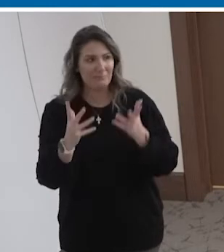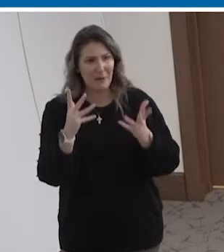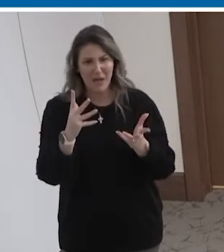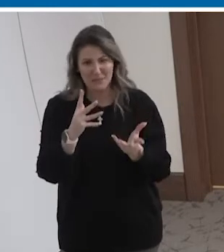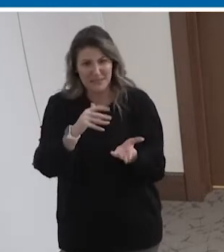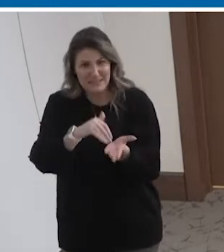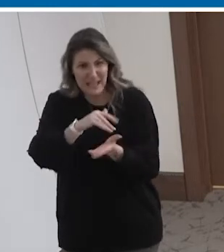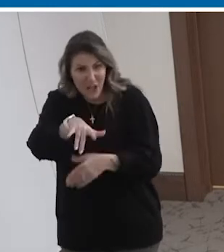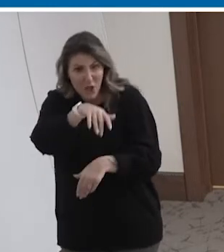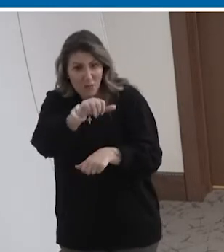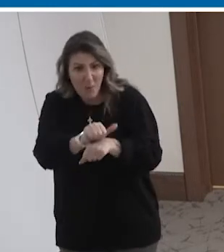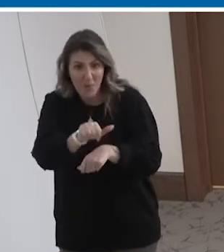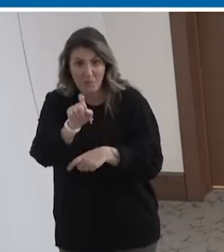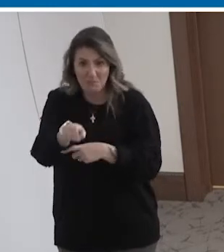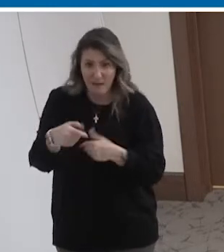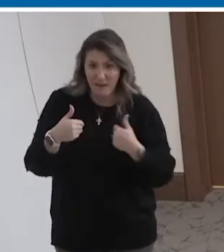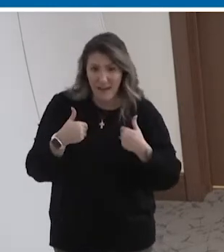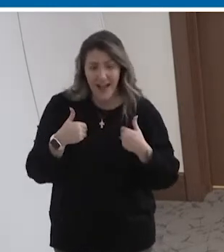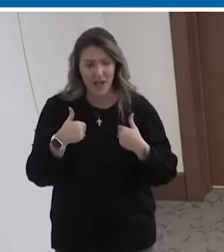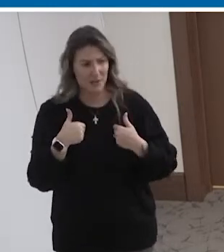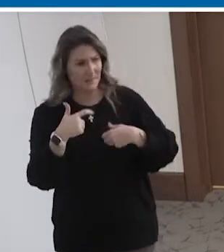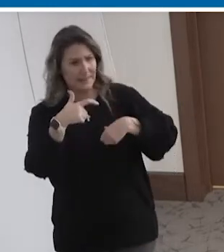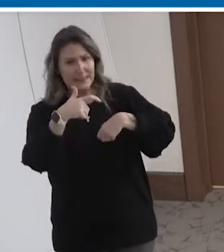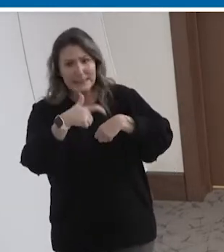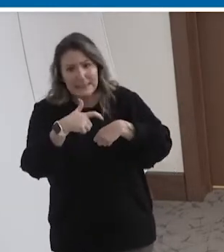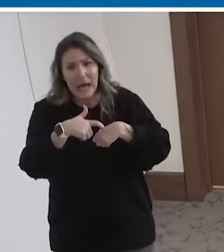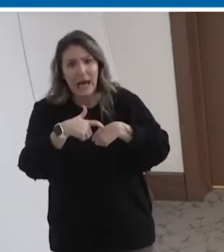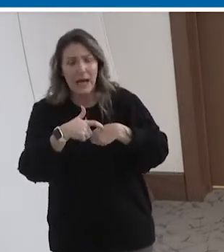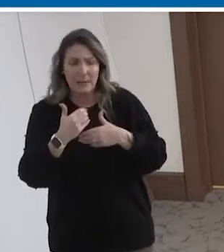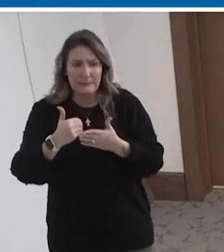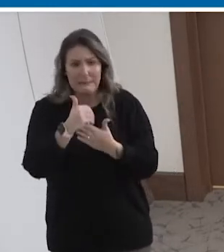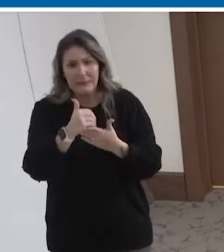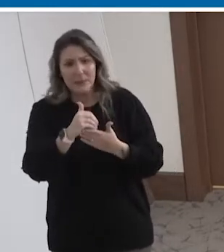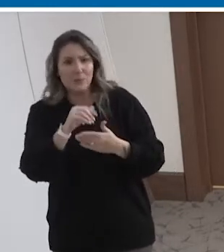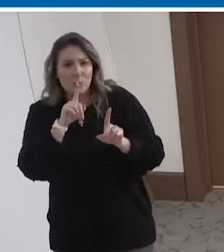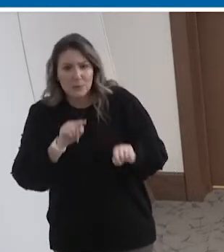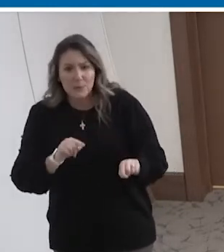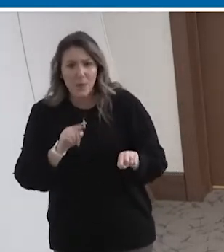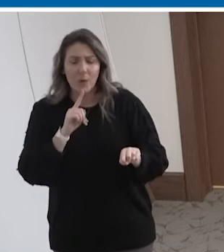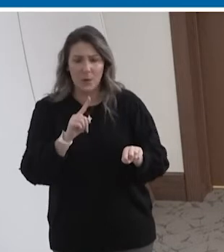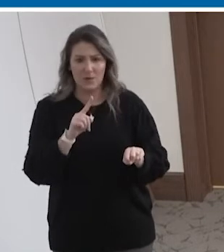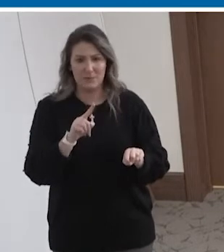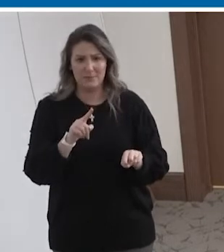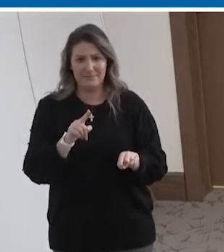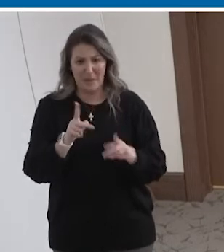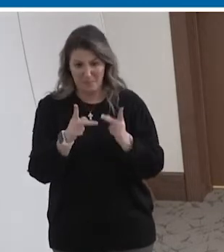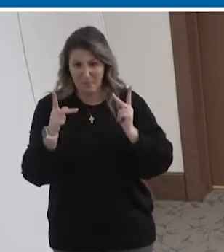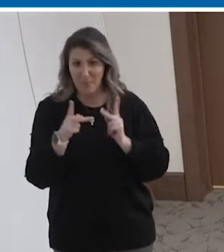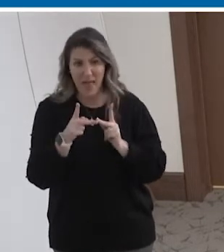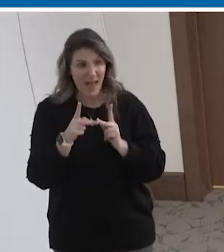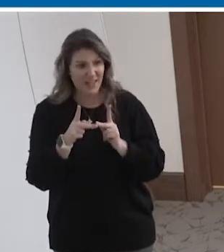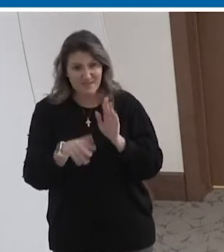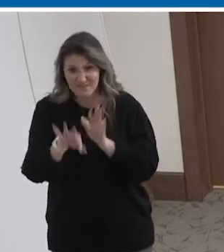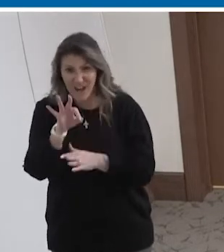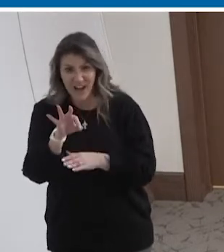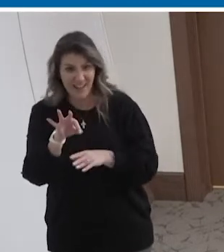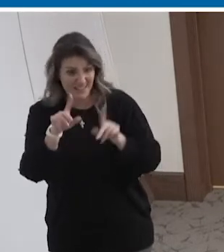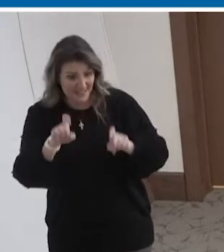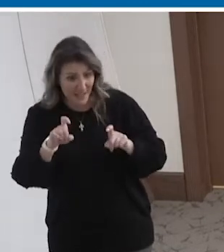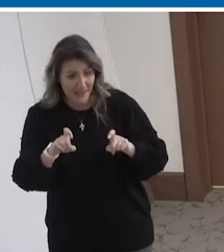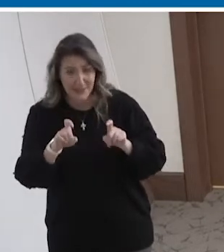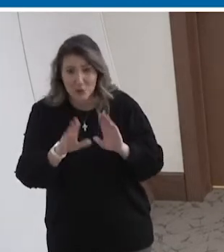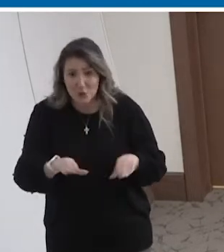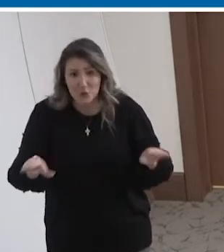doctor's appointment. It takes time to get the results back. You have to find a place that will test children. You have to find a place